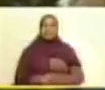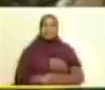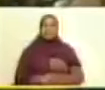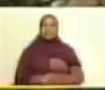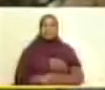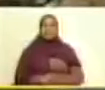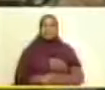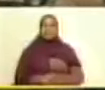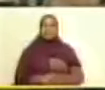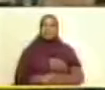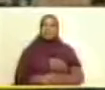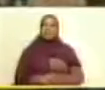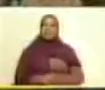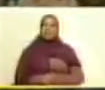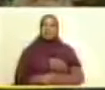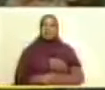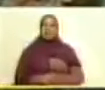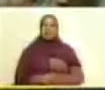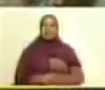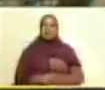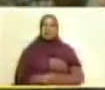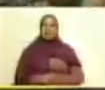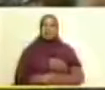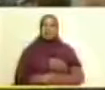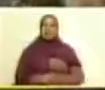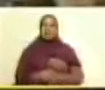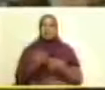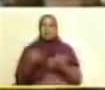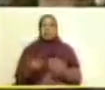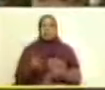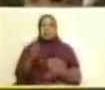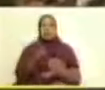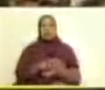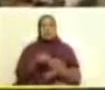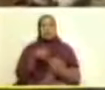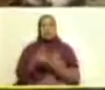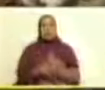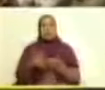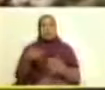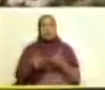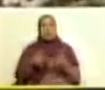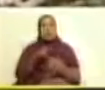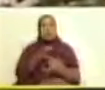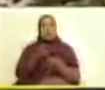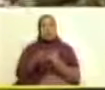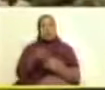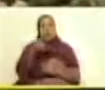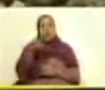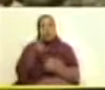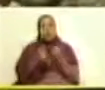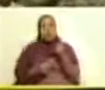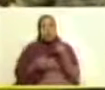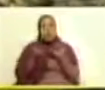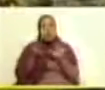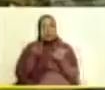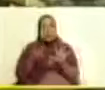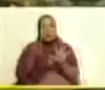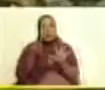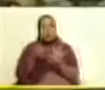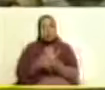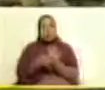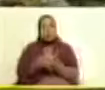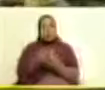Las diversas transformaciones en la que ahorita van a participar viene siendo la geopolítica, la última transformación que abarca